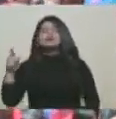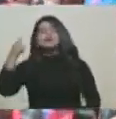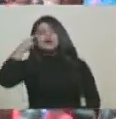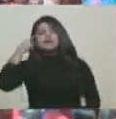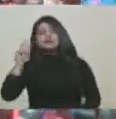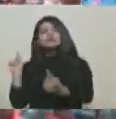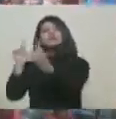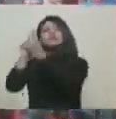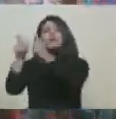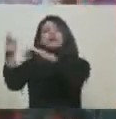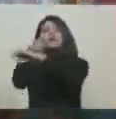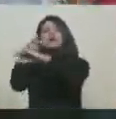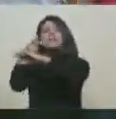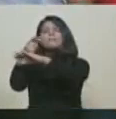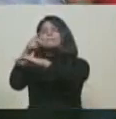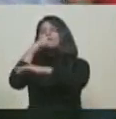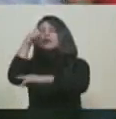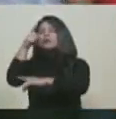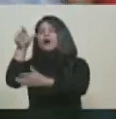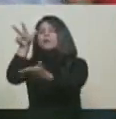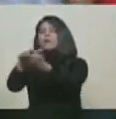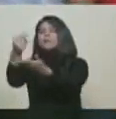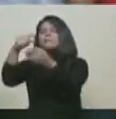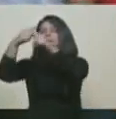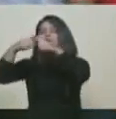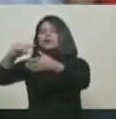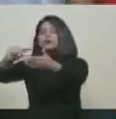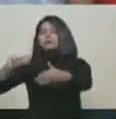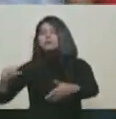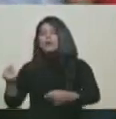reuniones que hubo ahorita esta semana?